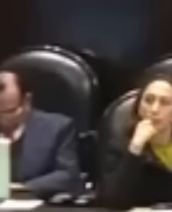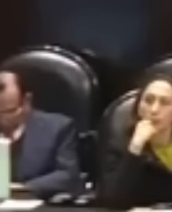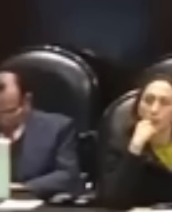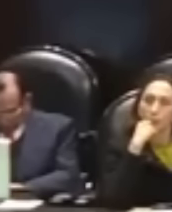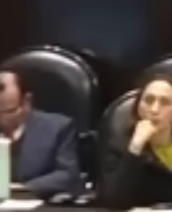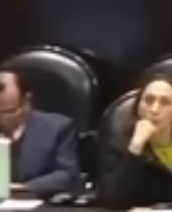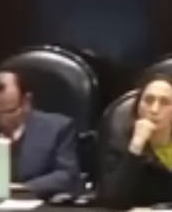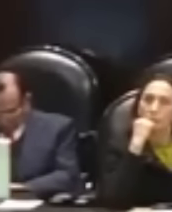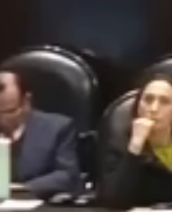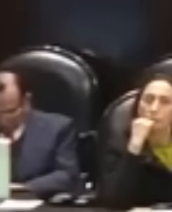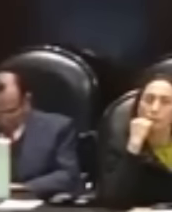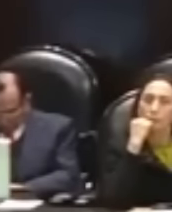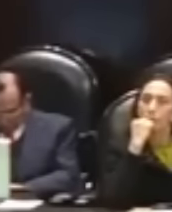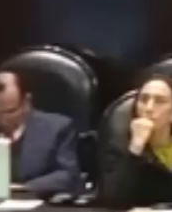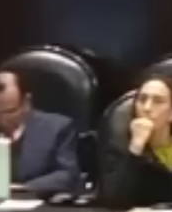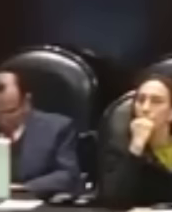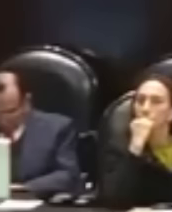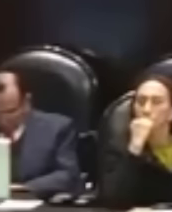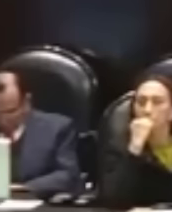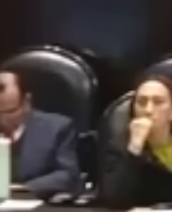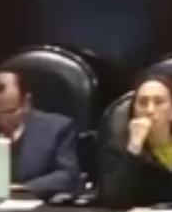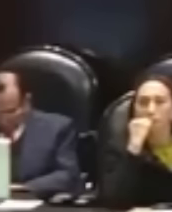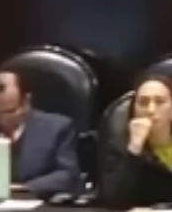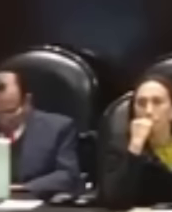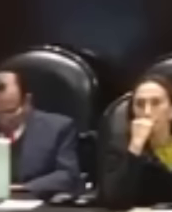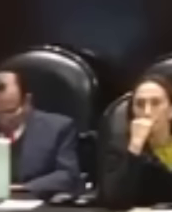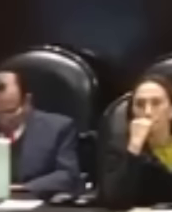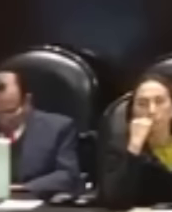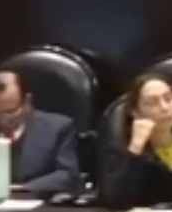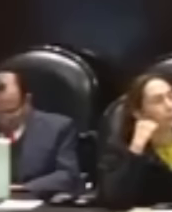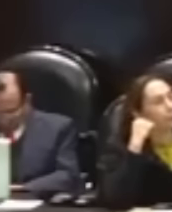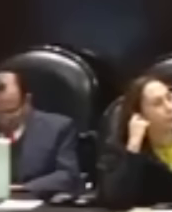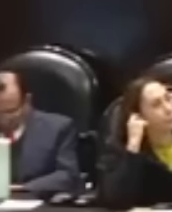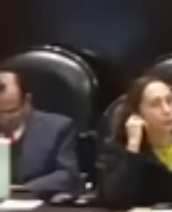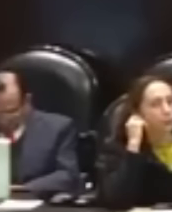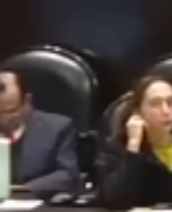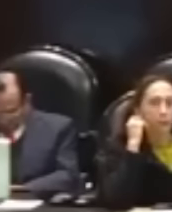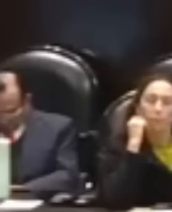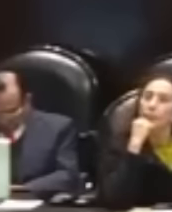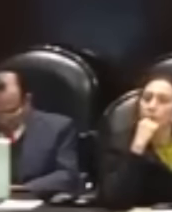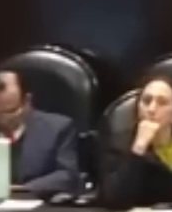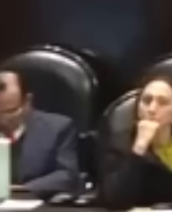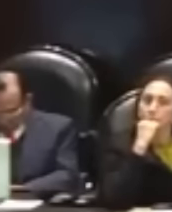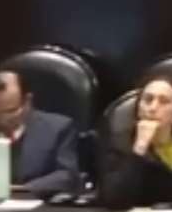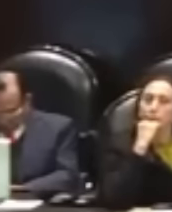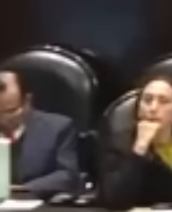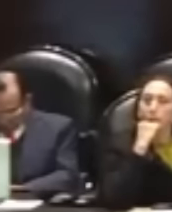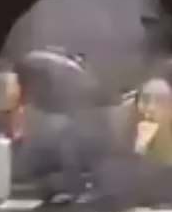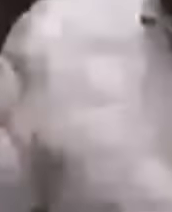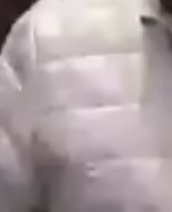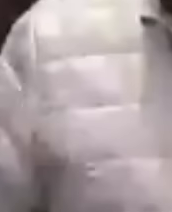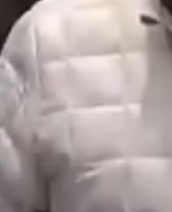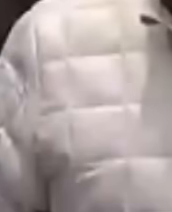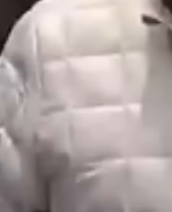no solamente les permitan la exención de impuestos para sus futuros candidatos